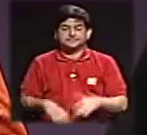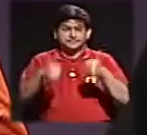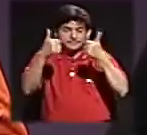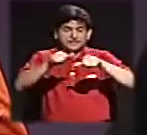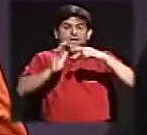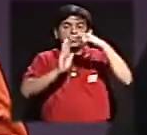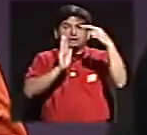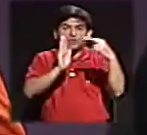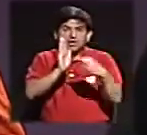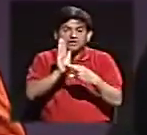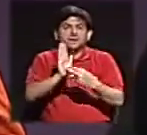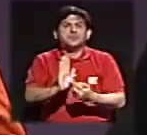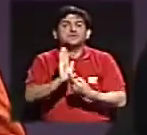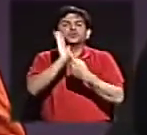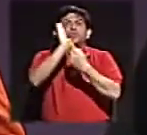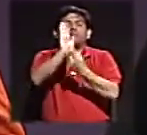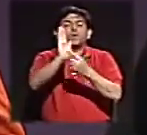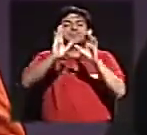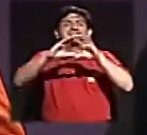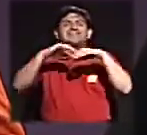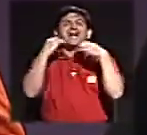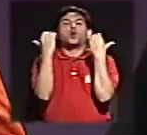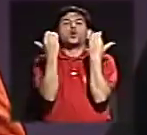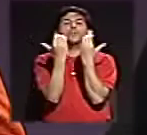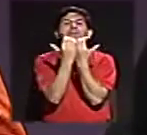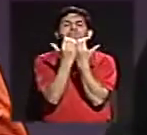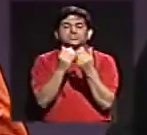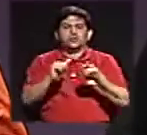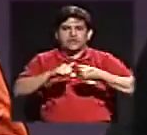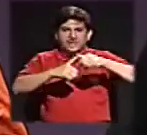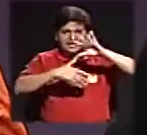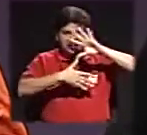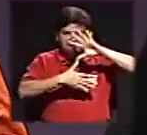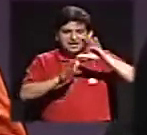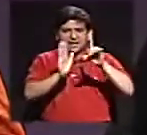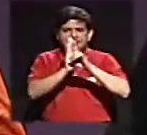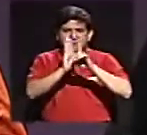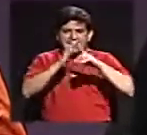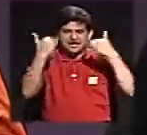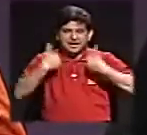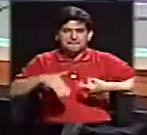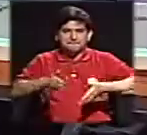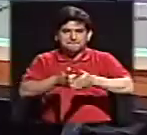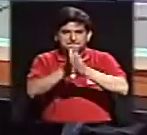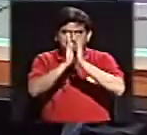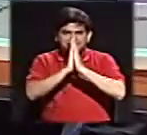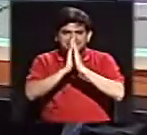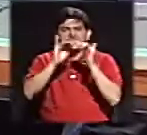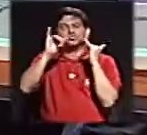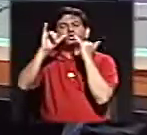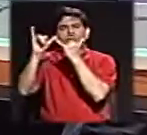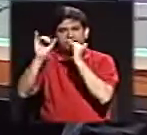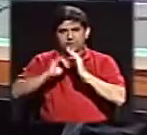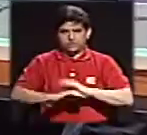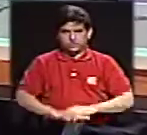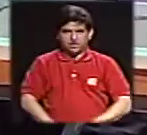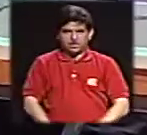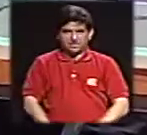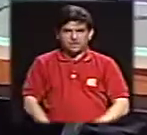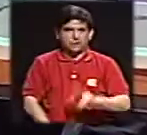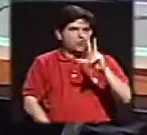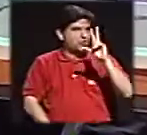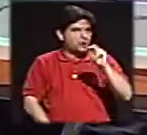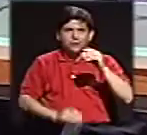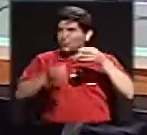al reglamento, presenta a la Comisión Interamericana de Derechos Humanos la petición de denuncia, ¿verdad?